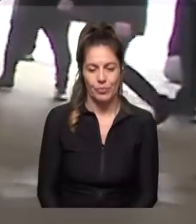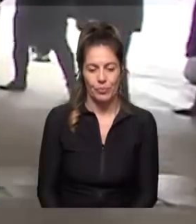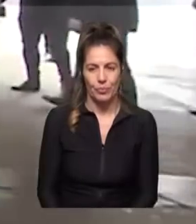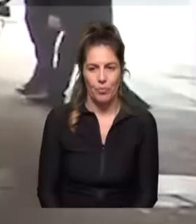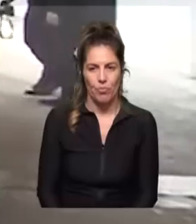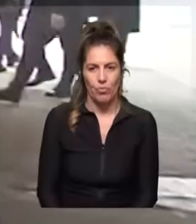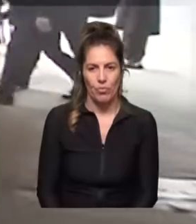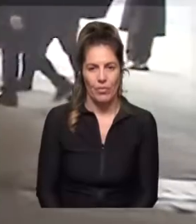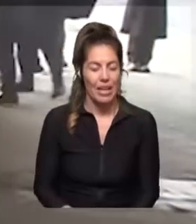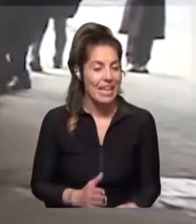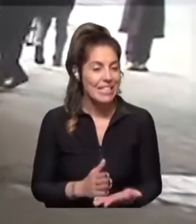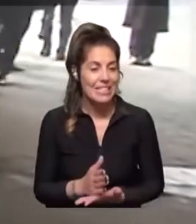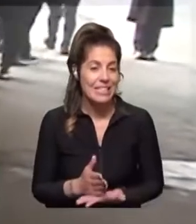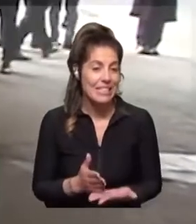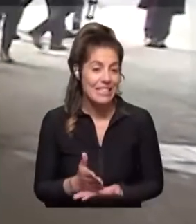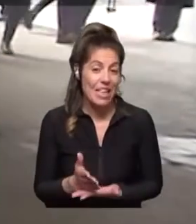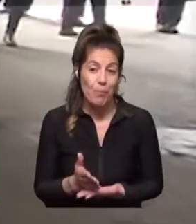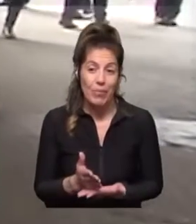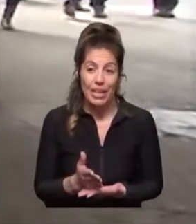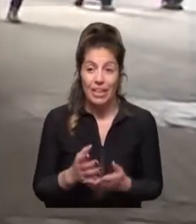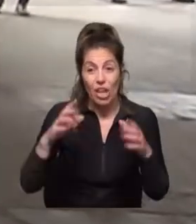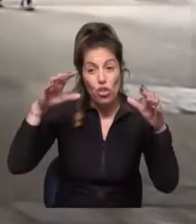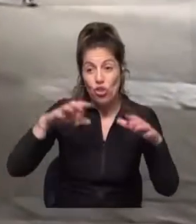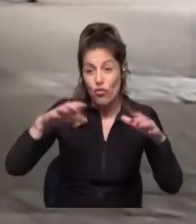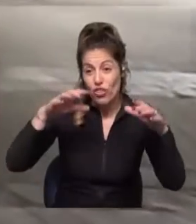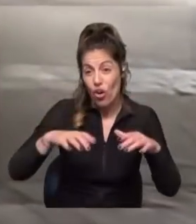y siempre que llovió paró